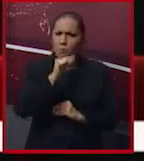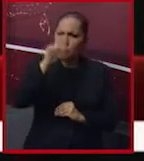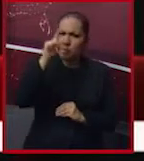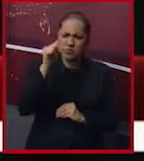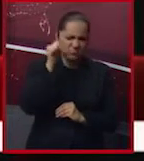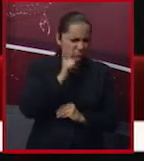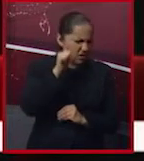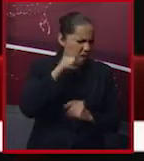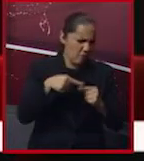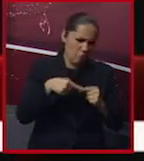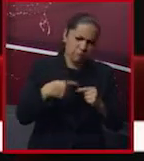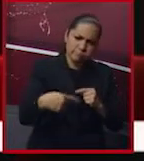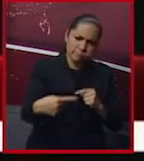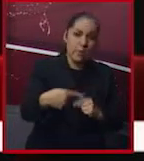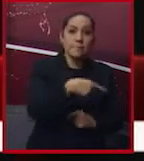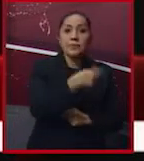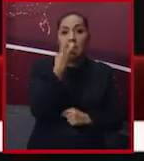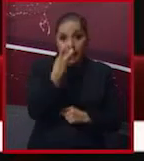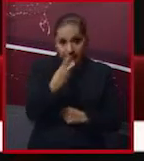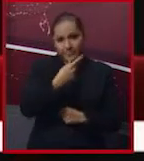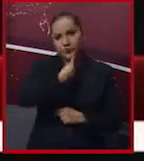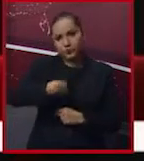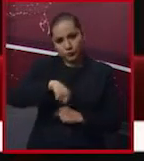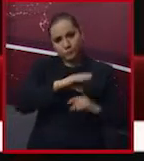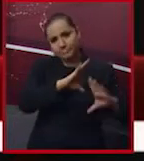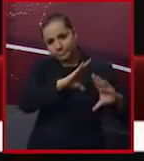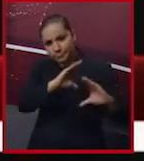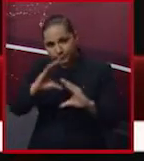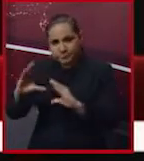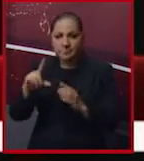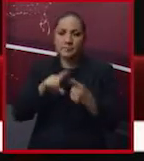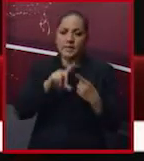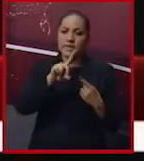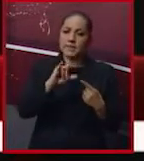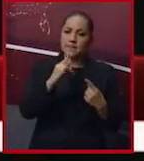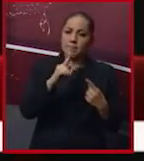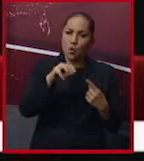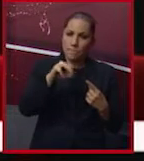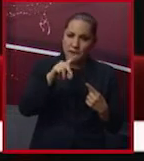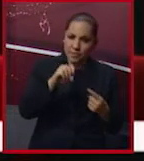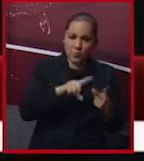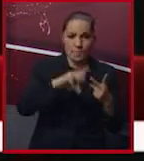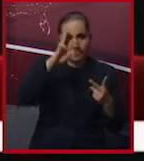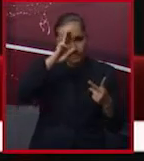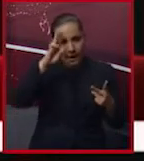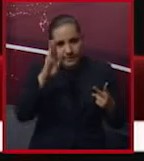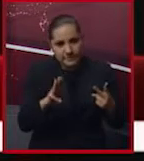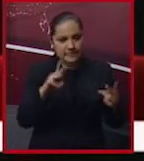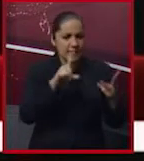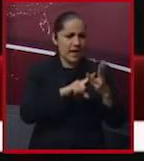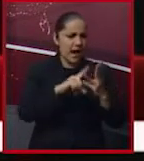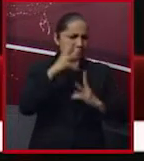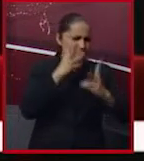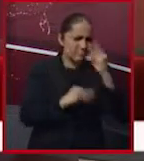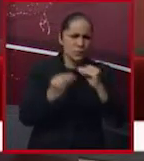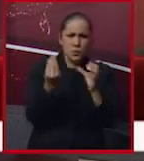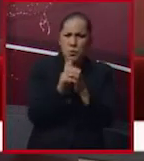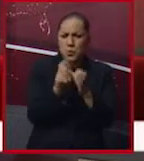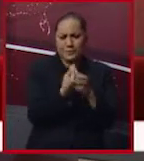seminarios, diplomados y maestrías que hicimos a través de la Facultad de Derecho de la Universidad Nacional Autónoma de